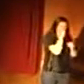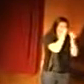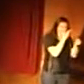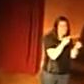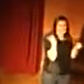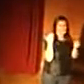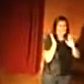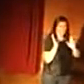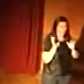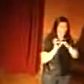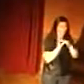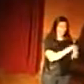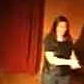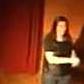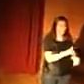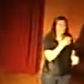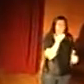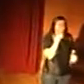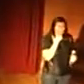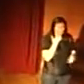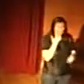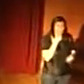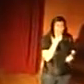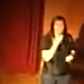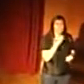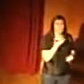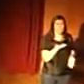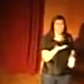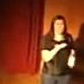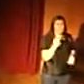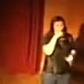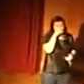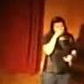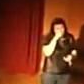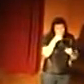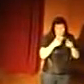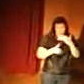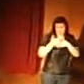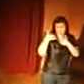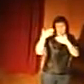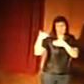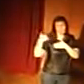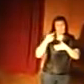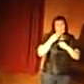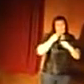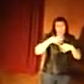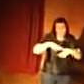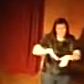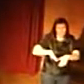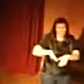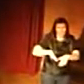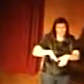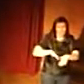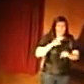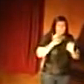su tiempo como si echan ustedes un un poco recorrido a su memoria histórica